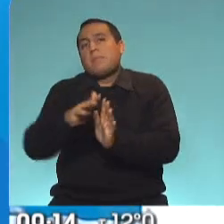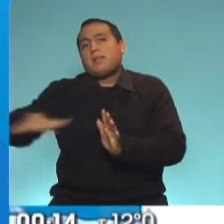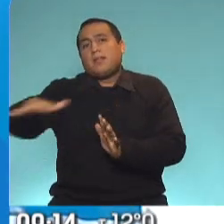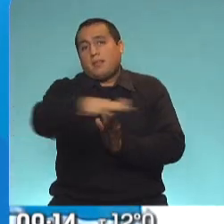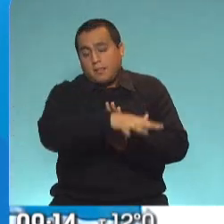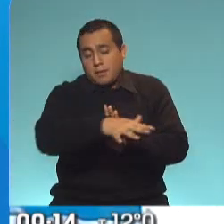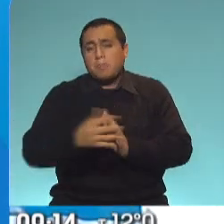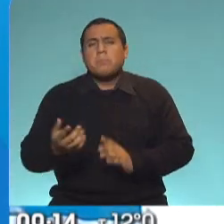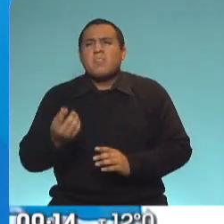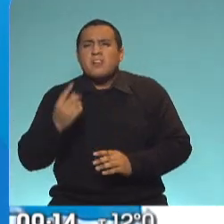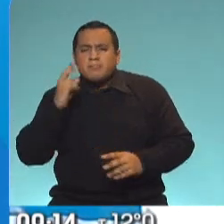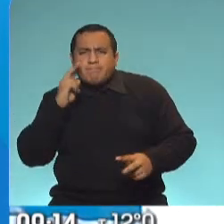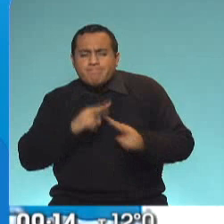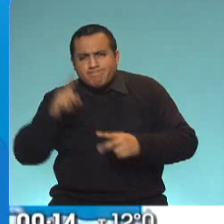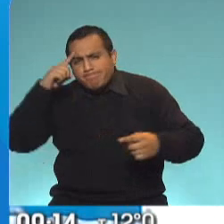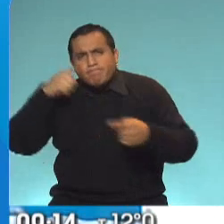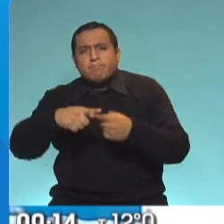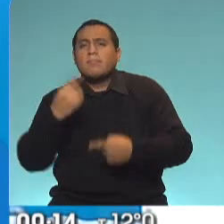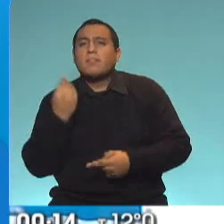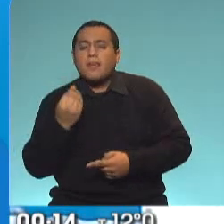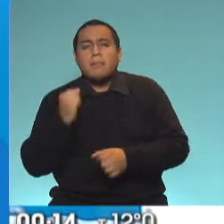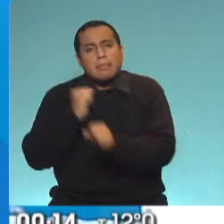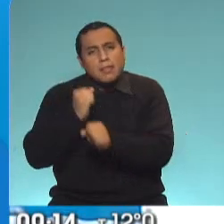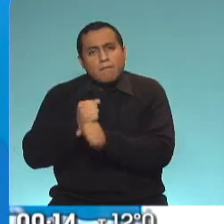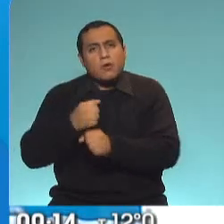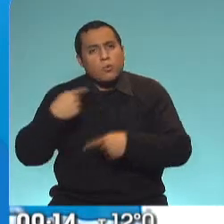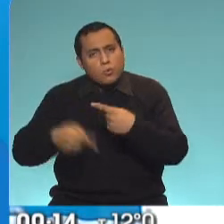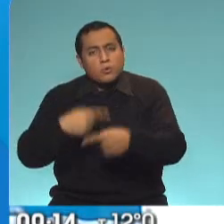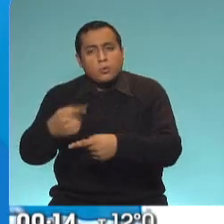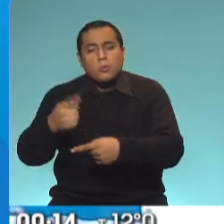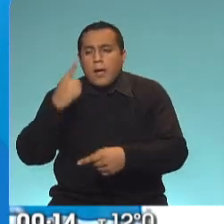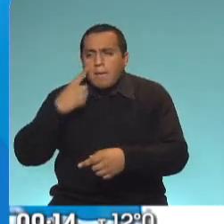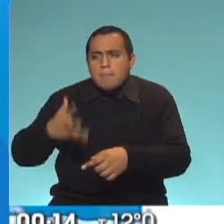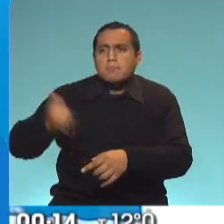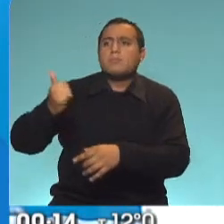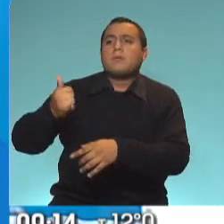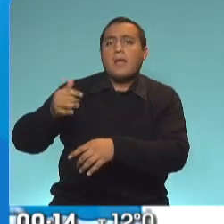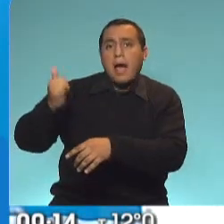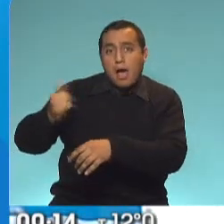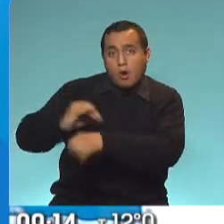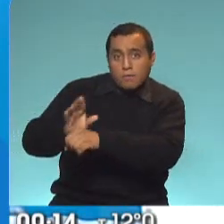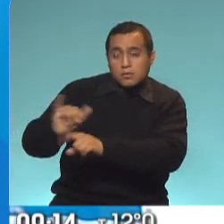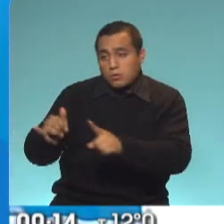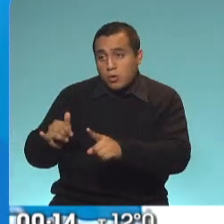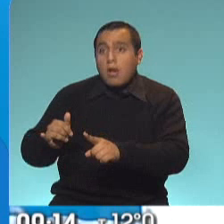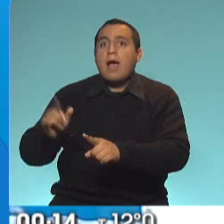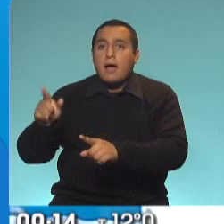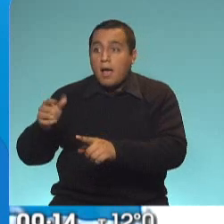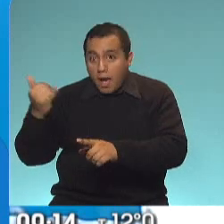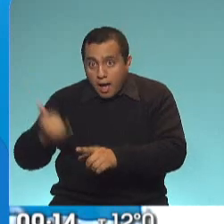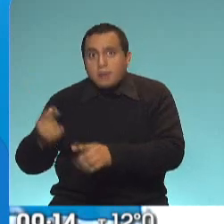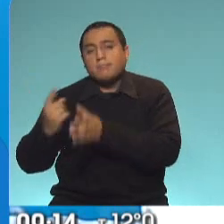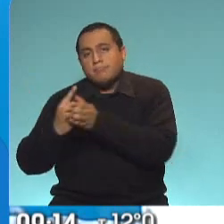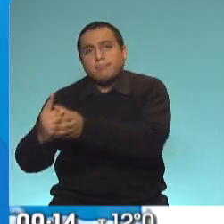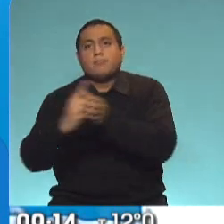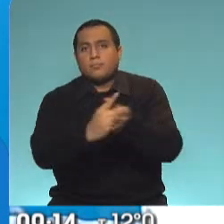lo que se busca es seguir trabajando en la detección precoz, el diagnóstico y el aislamiento precoz también, para minimizar